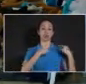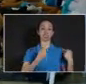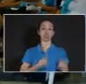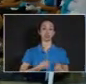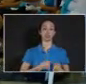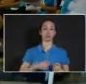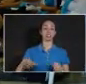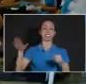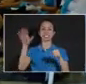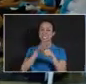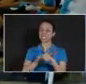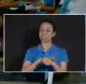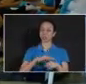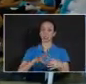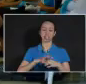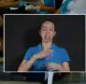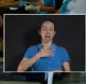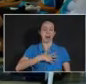quiere vengar,